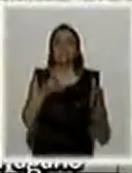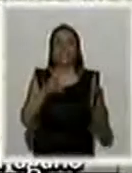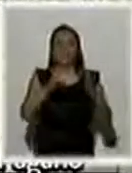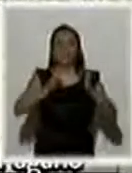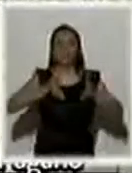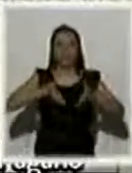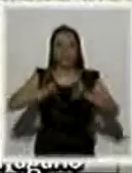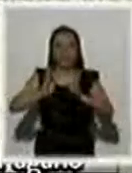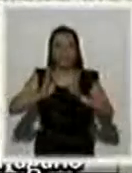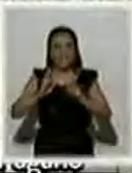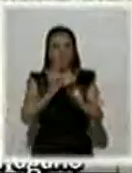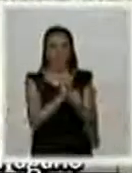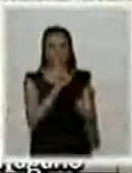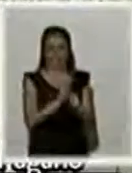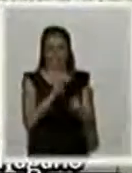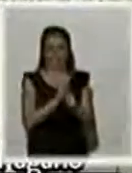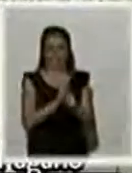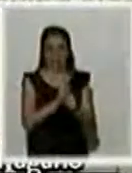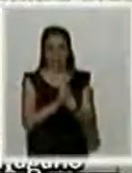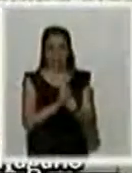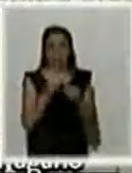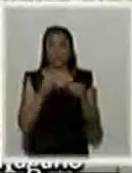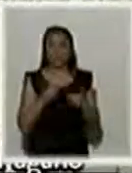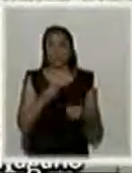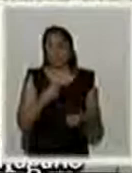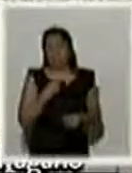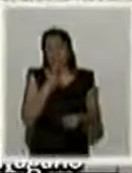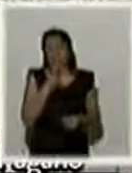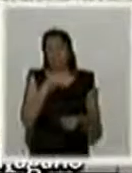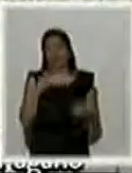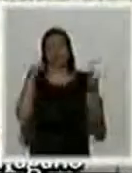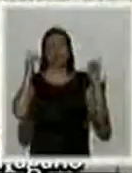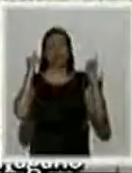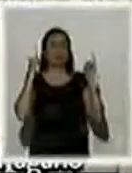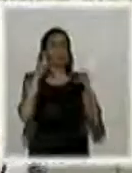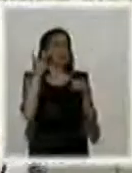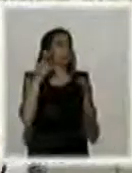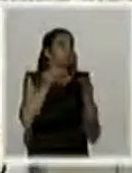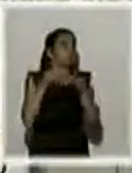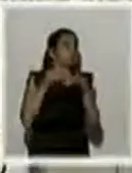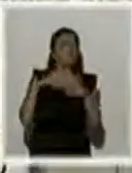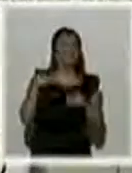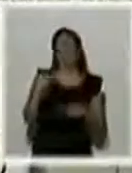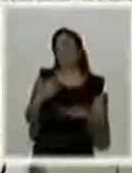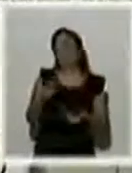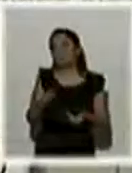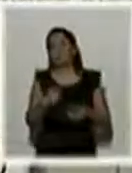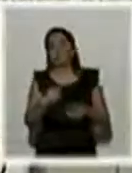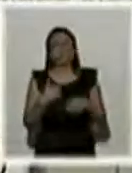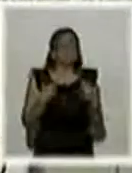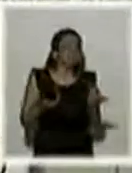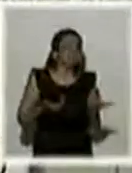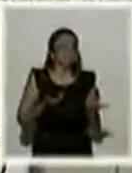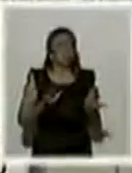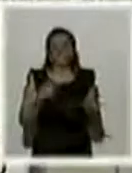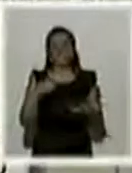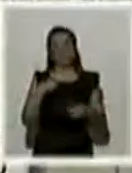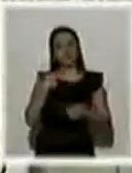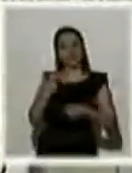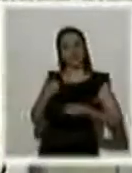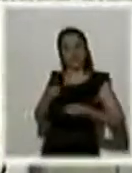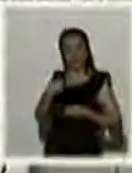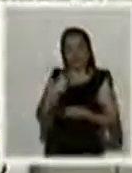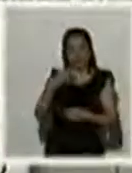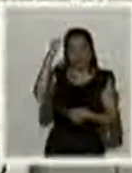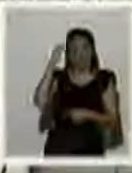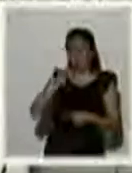nuestros jóvenes no tienen proyecto de vida y no les damos los elementos para que lo